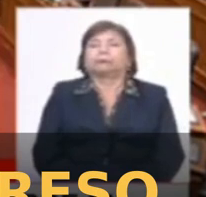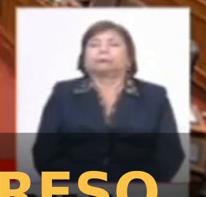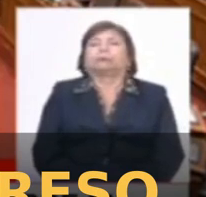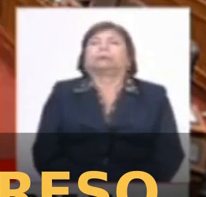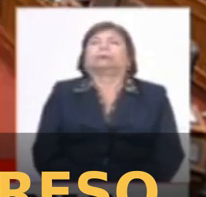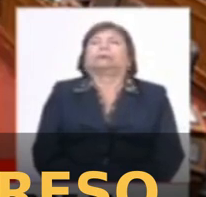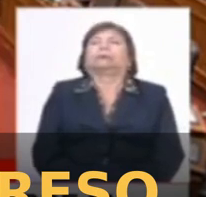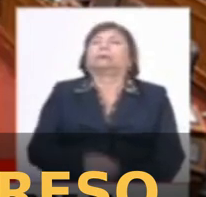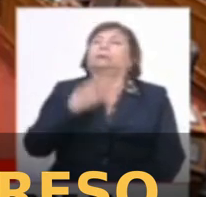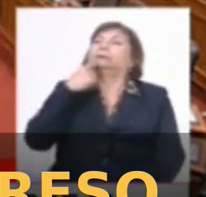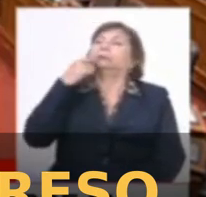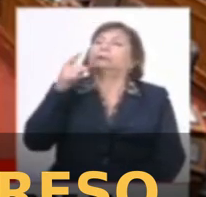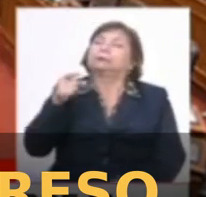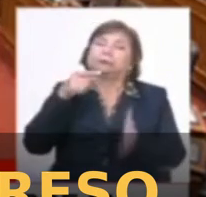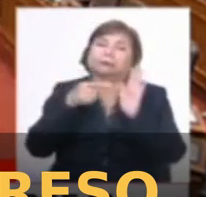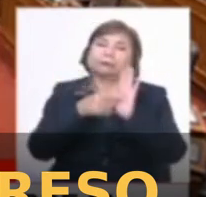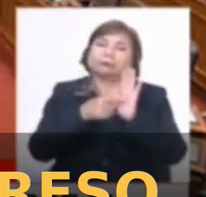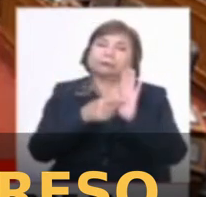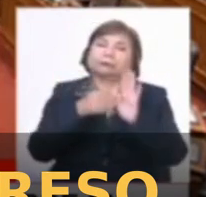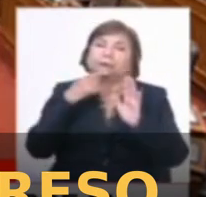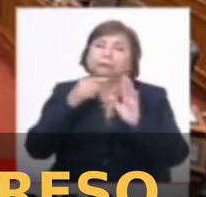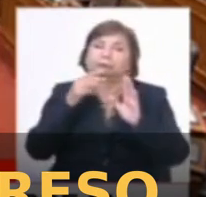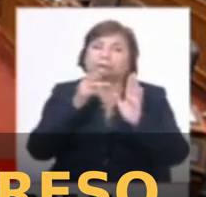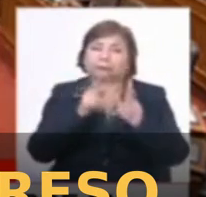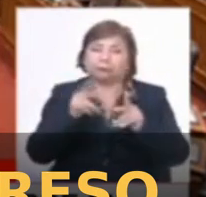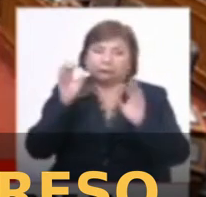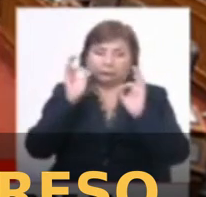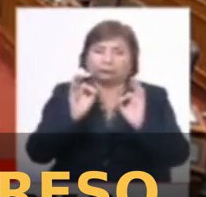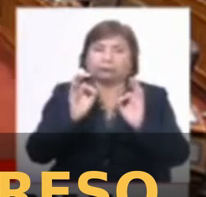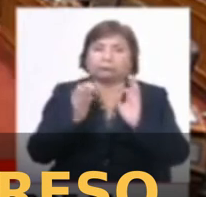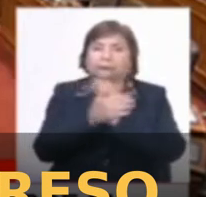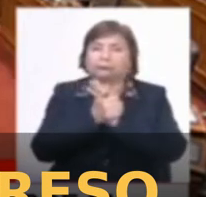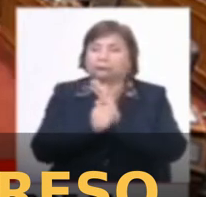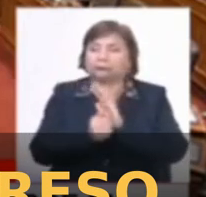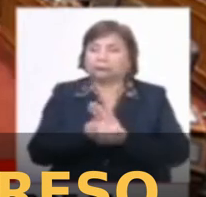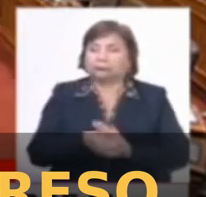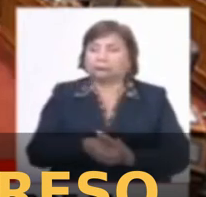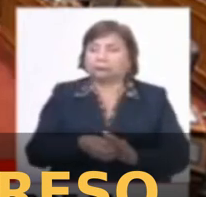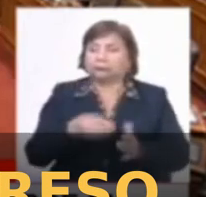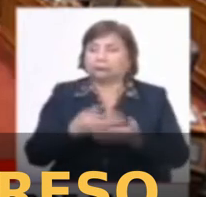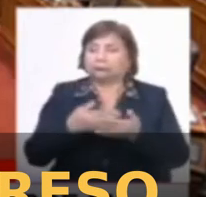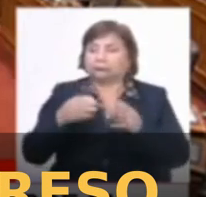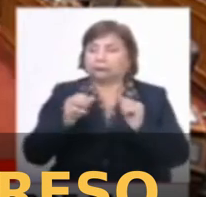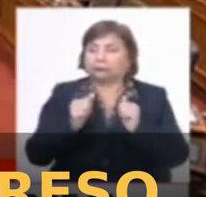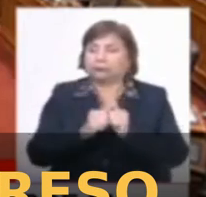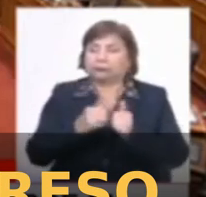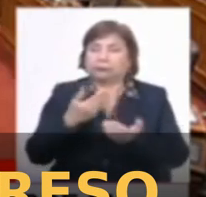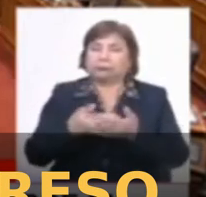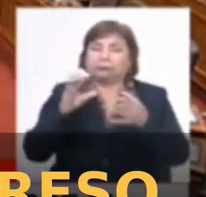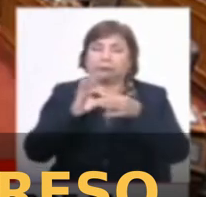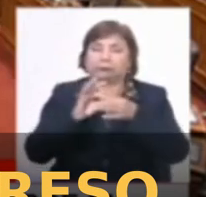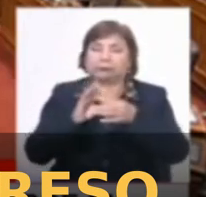usted ha indicado que es colaborador eficaz al respecto. ¿Usted es colaboradora